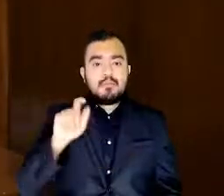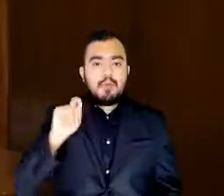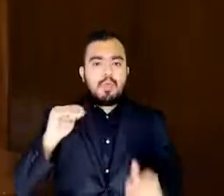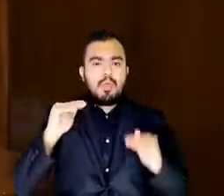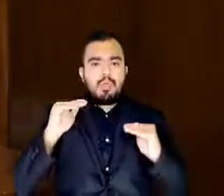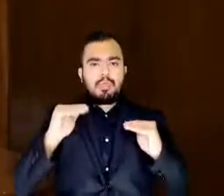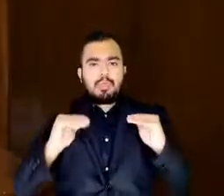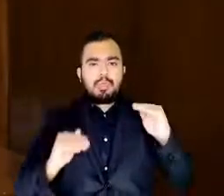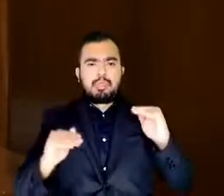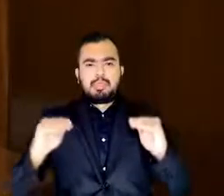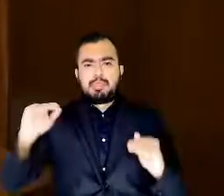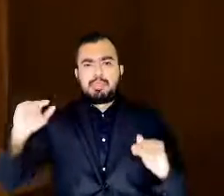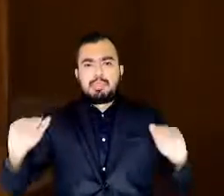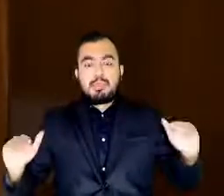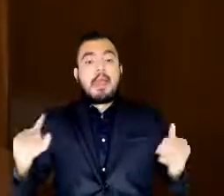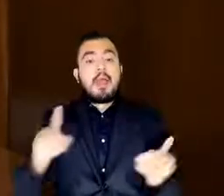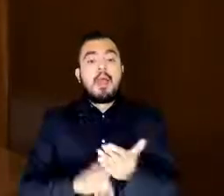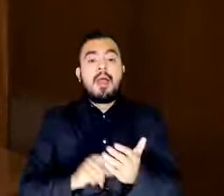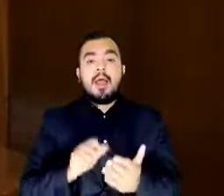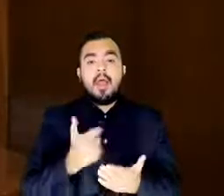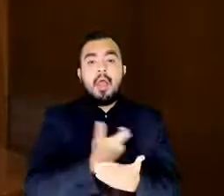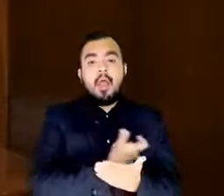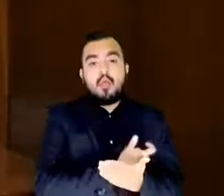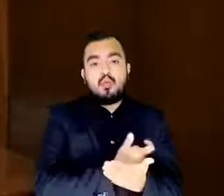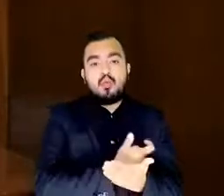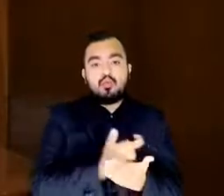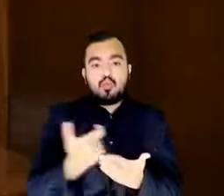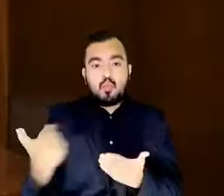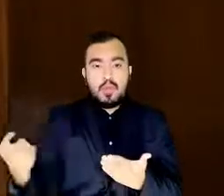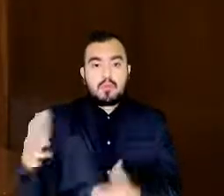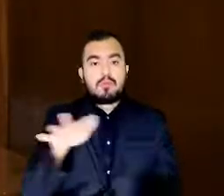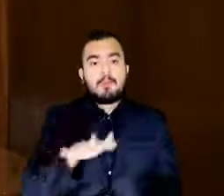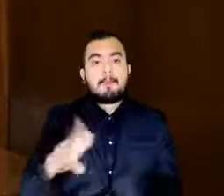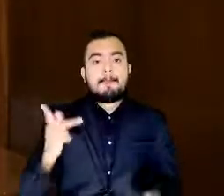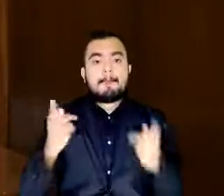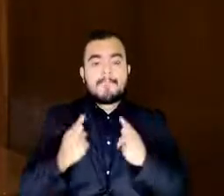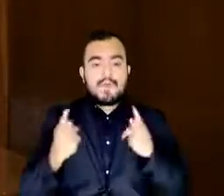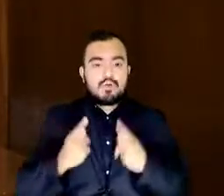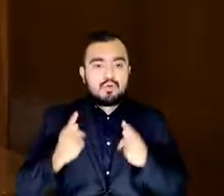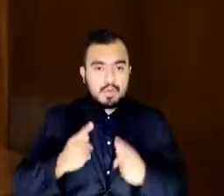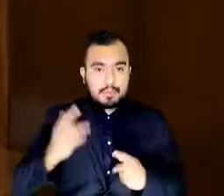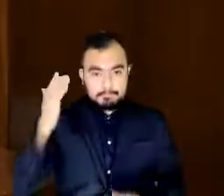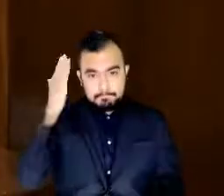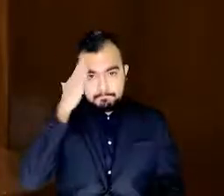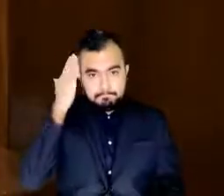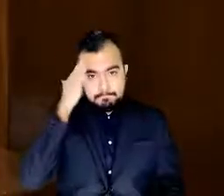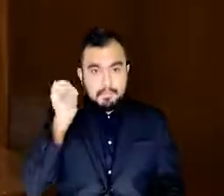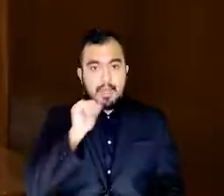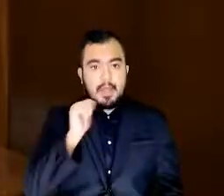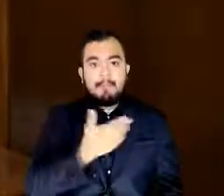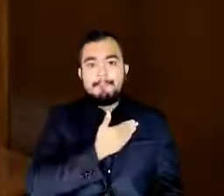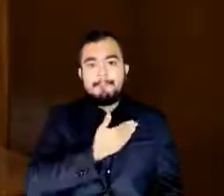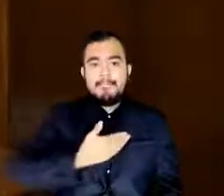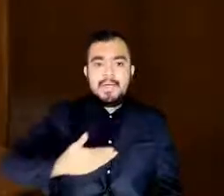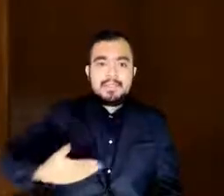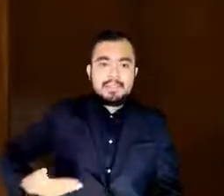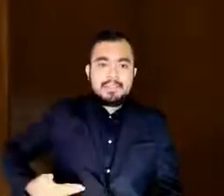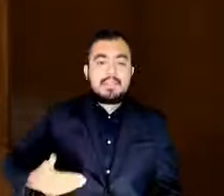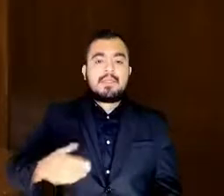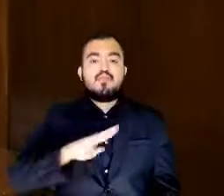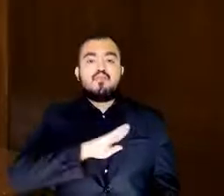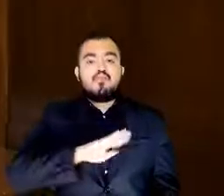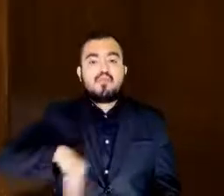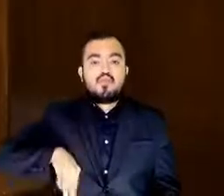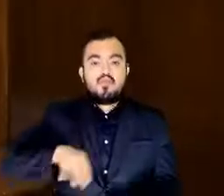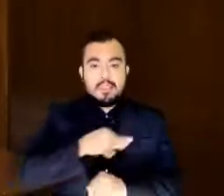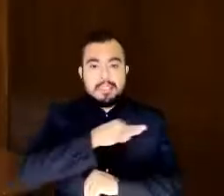la asignación que se realiza de los sueldos y salarios de las personas titulares de las presidencias municipales, puesto que sin